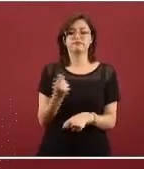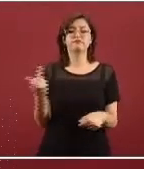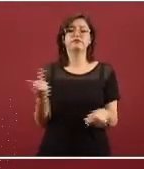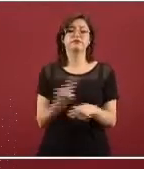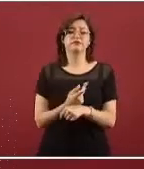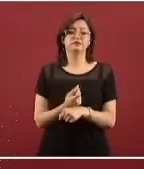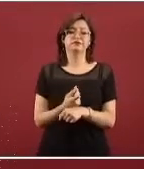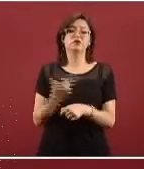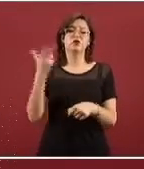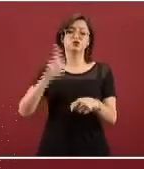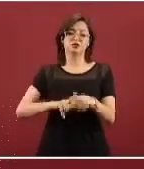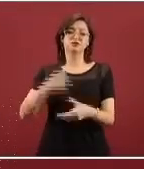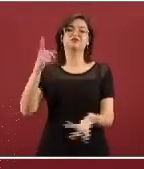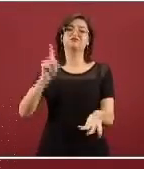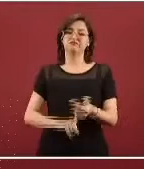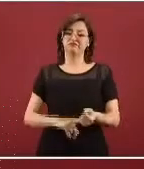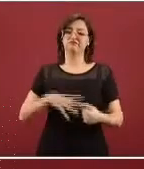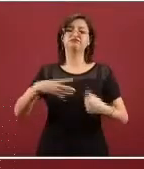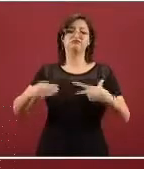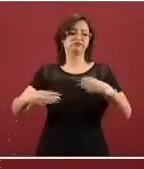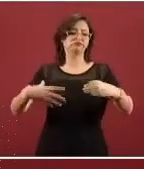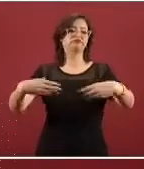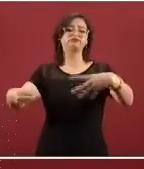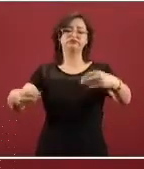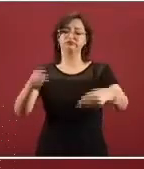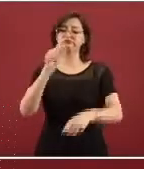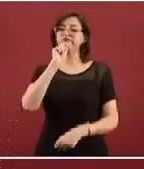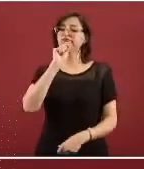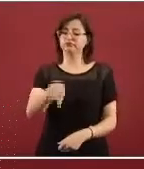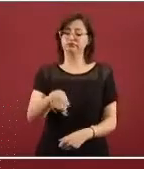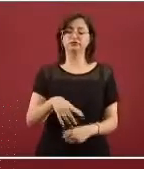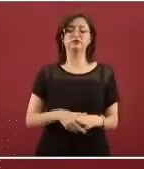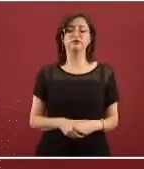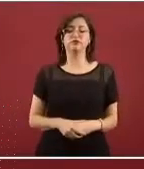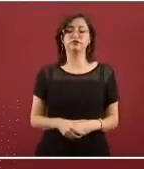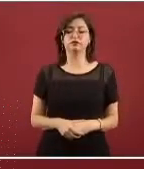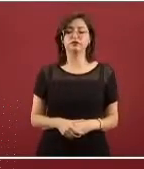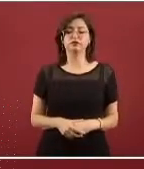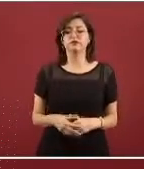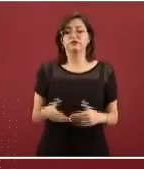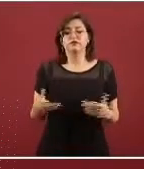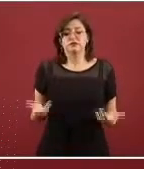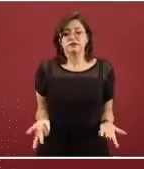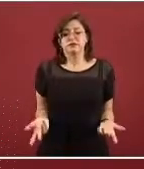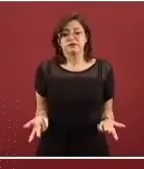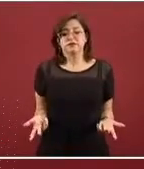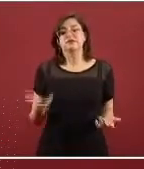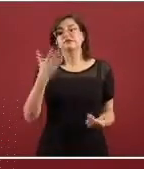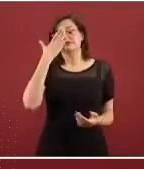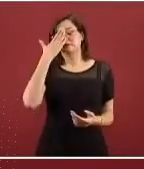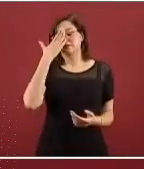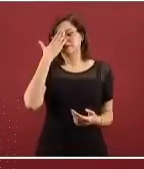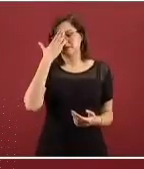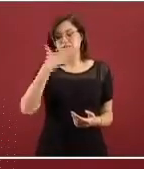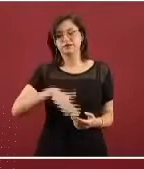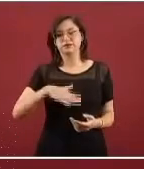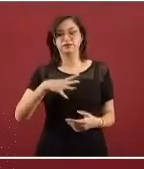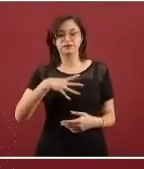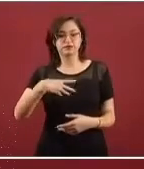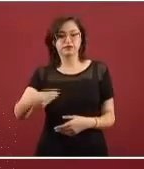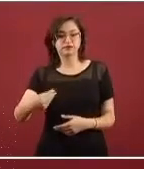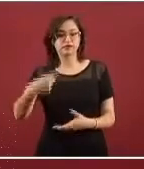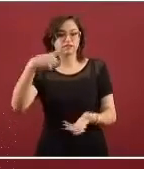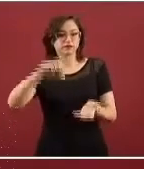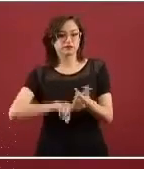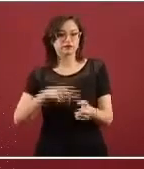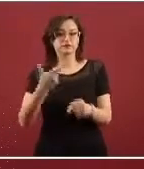puede ocurrir en el seno de los hospitales. Aquí sabemos, porque se reconstruyó, que el contagio no ocurrió primariamente dentro del hospital a partir